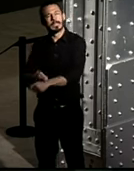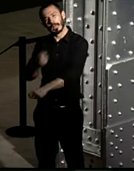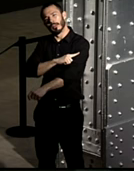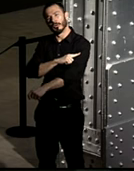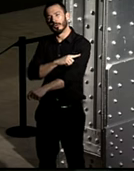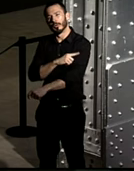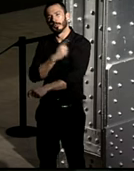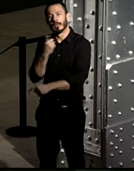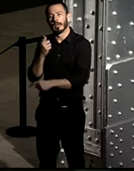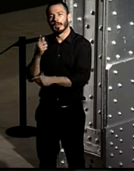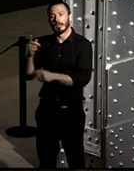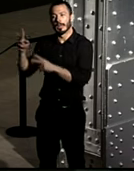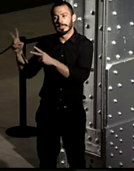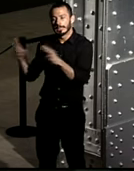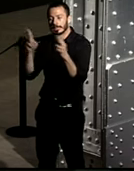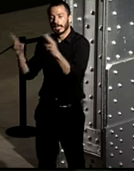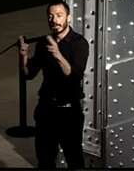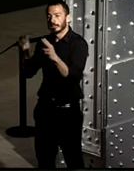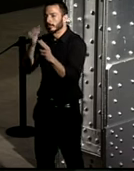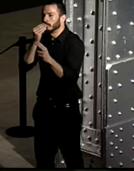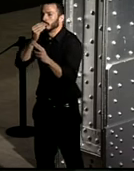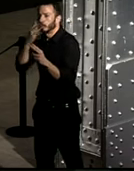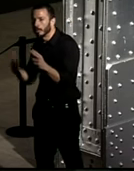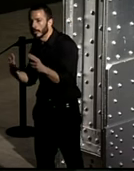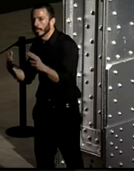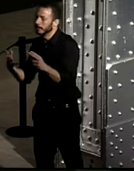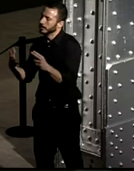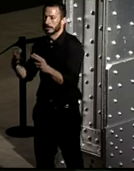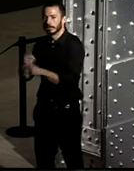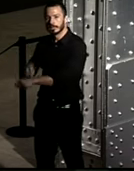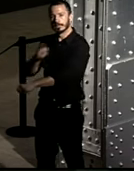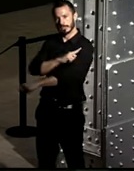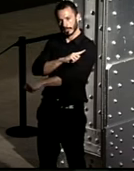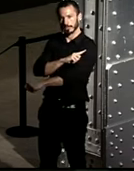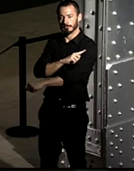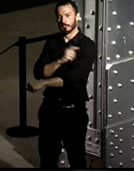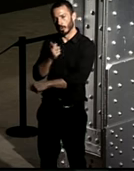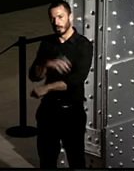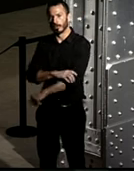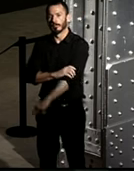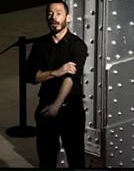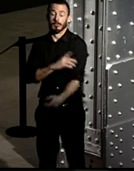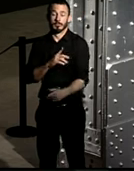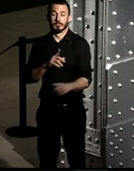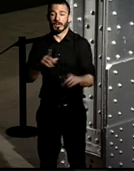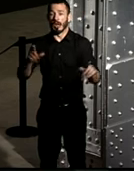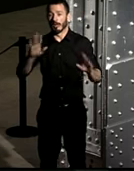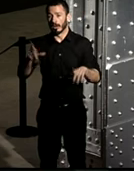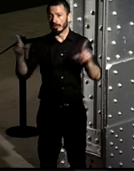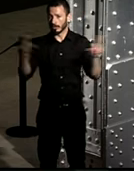exageración, ¿no?, en la bondad de las series televisivas. Claro, todo va a favor de obra, ¿no? Tenemos cada vez mejores televisiones,